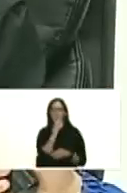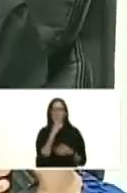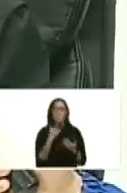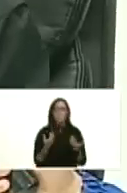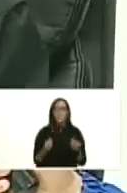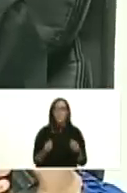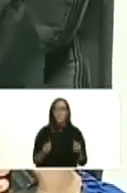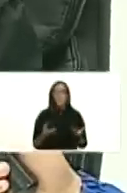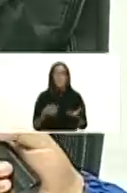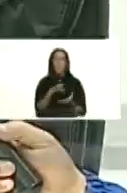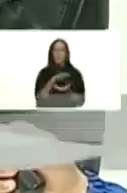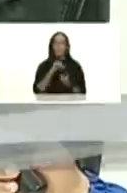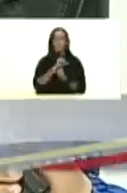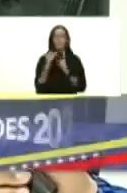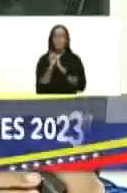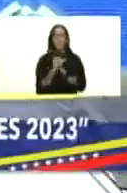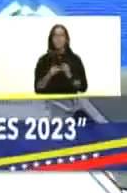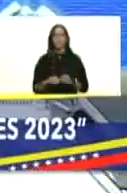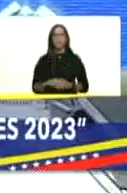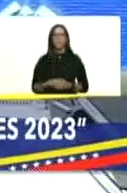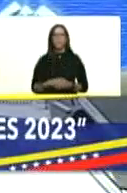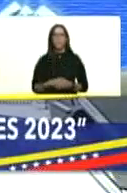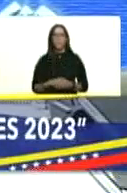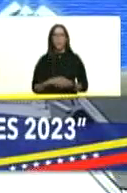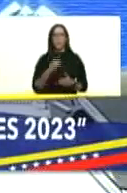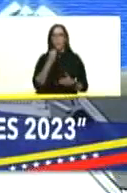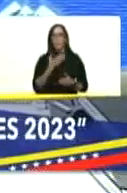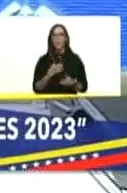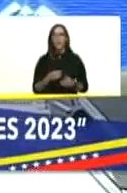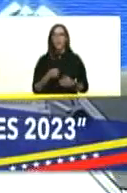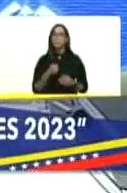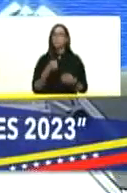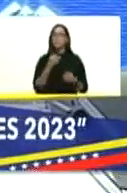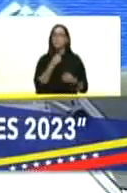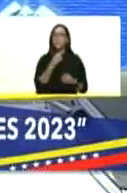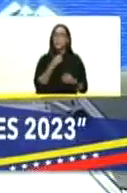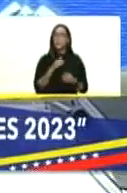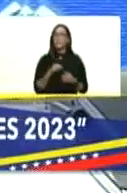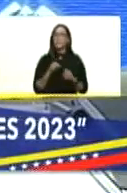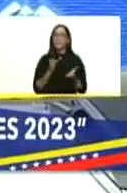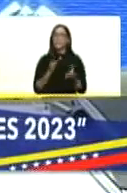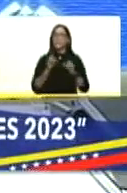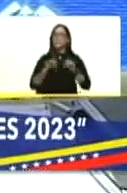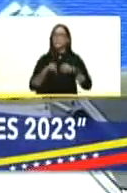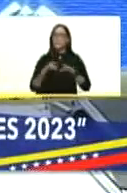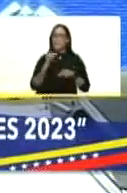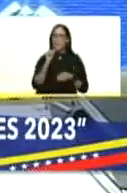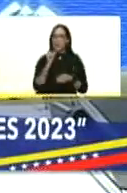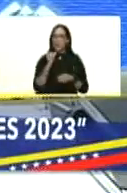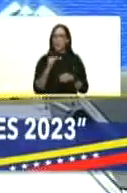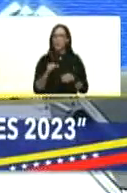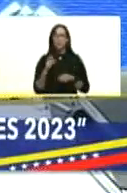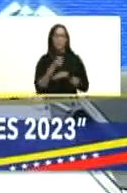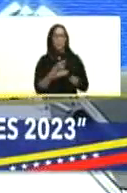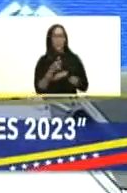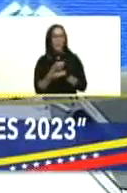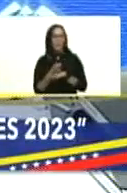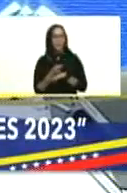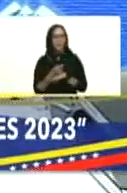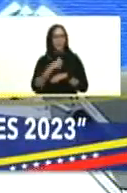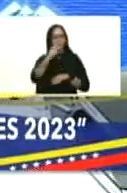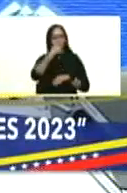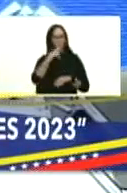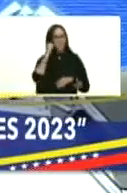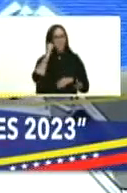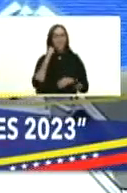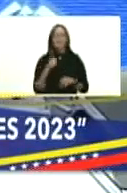la crisis climática bueno preparado me gusta ese concepto de sembrar el agua gobernadores gobernadora